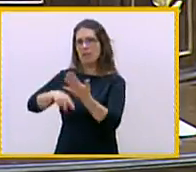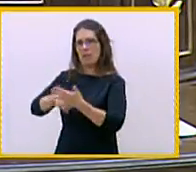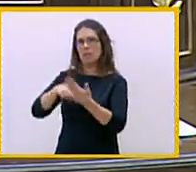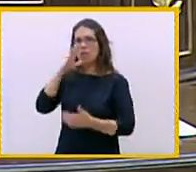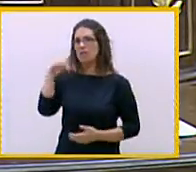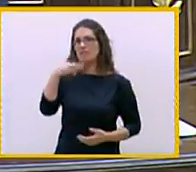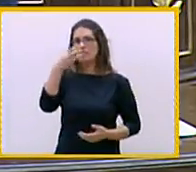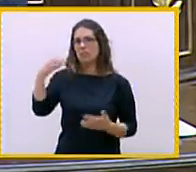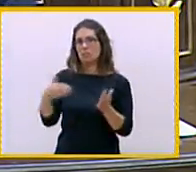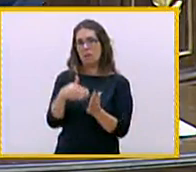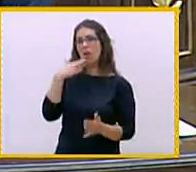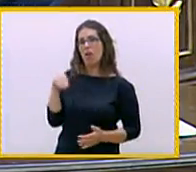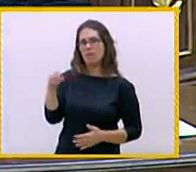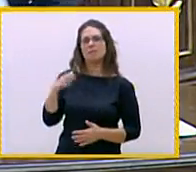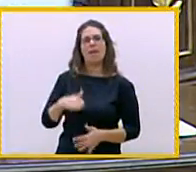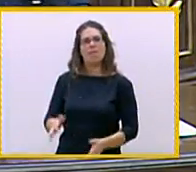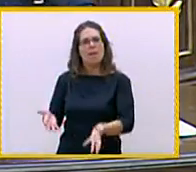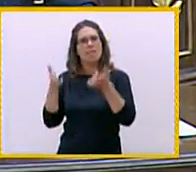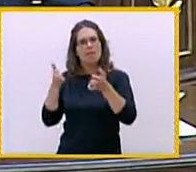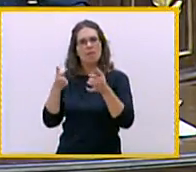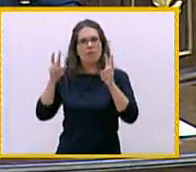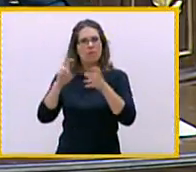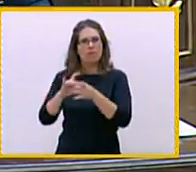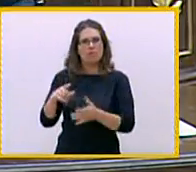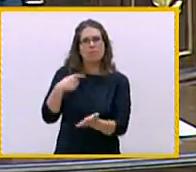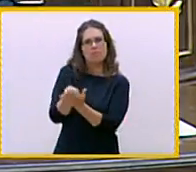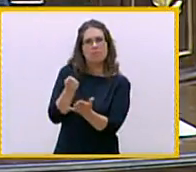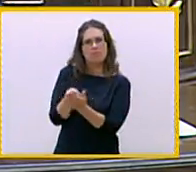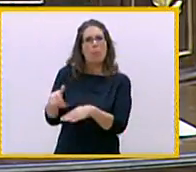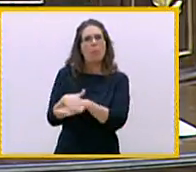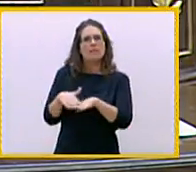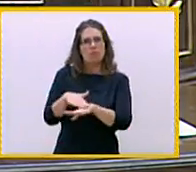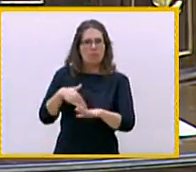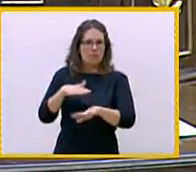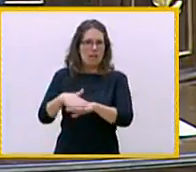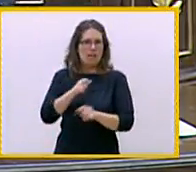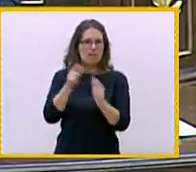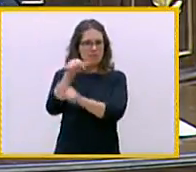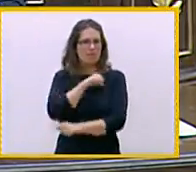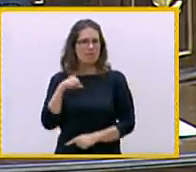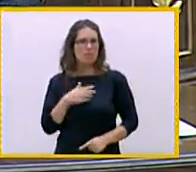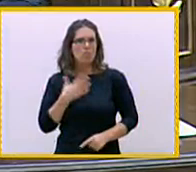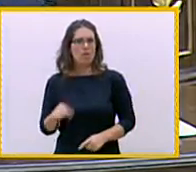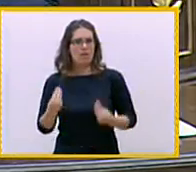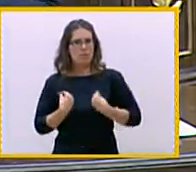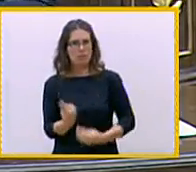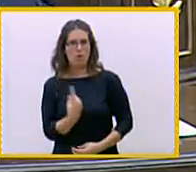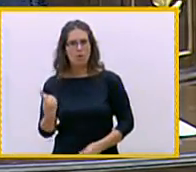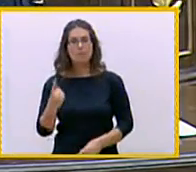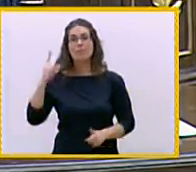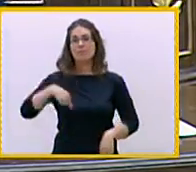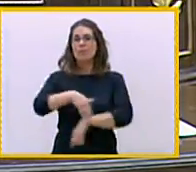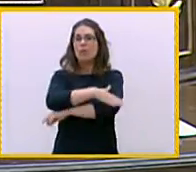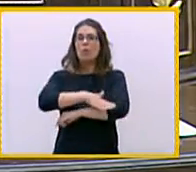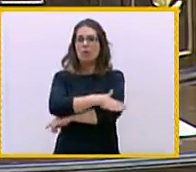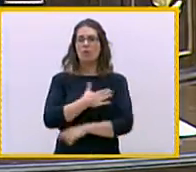se han beneficiado ya de la renta básica de emancipación. Por otra parte, el Gobierno es consciente de la